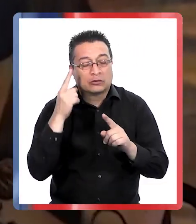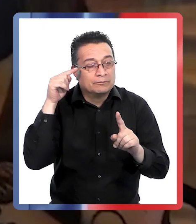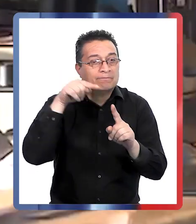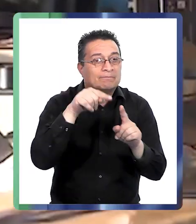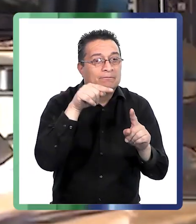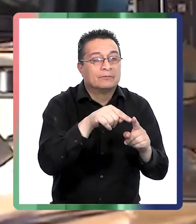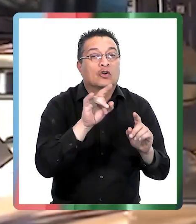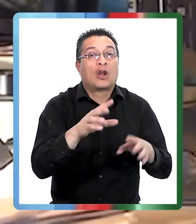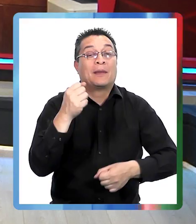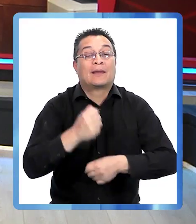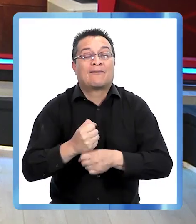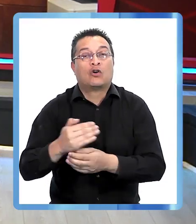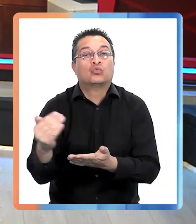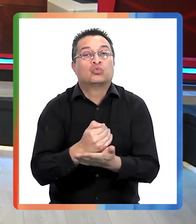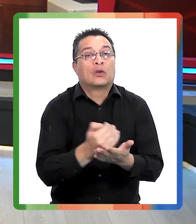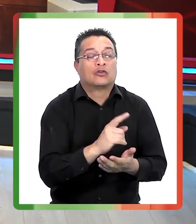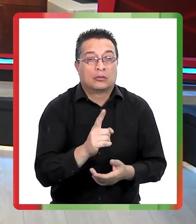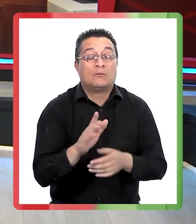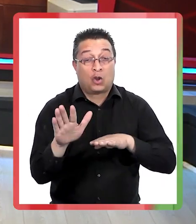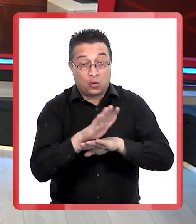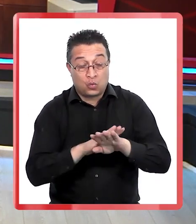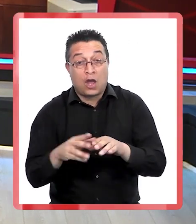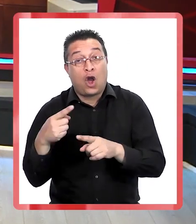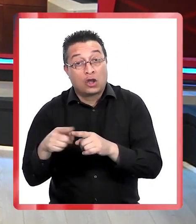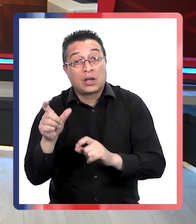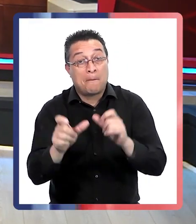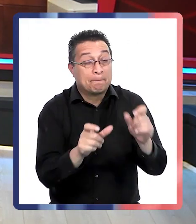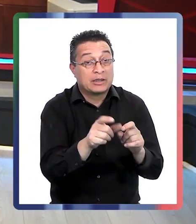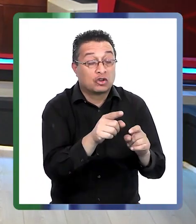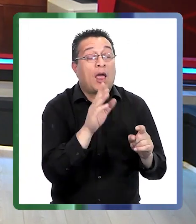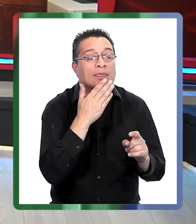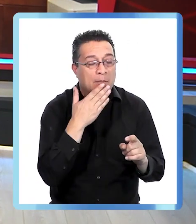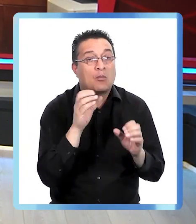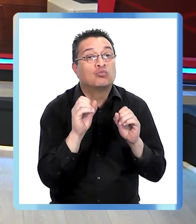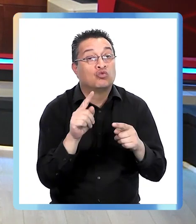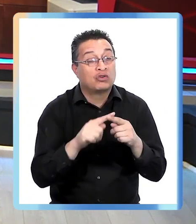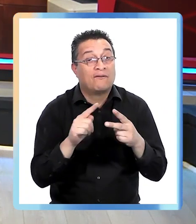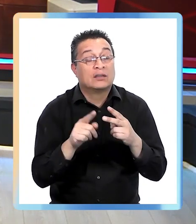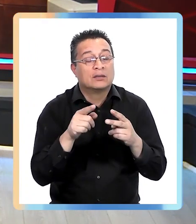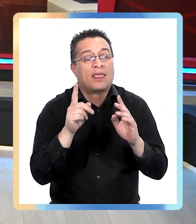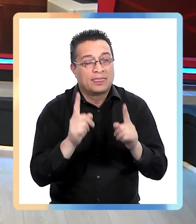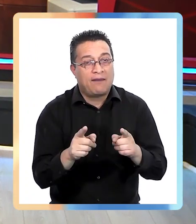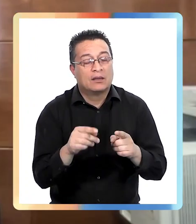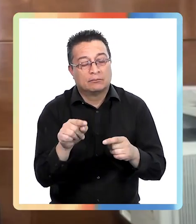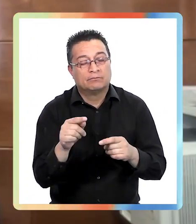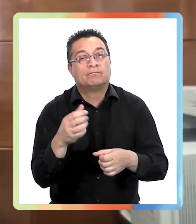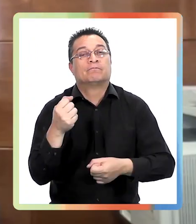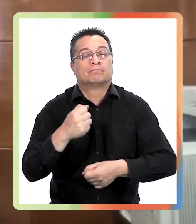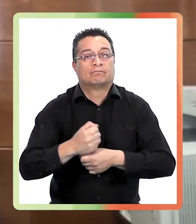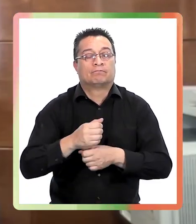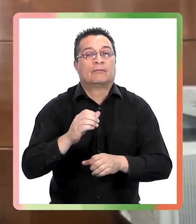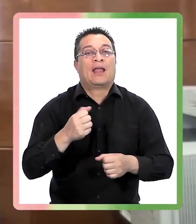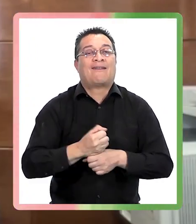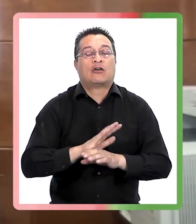que no son solamente la del trabajo remunerado, también al cuidado de otras personas que hacen que muchas veces tenga que salir del mercado